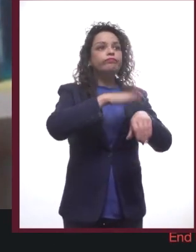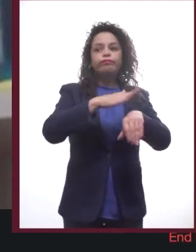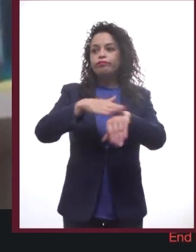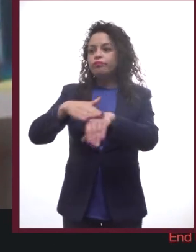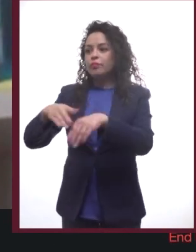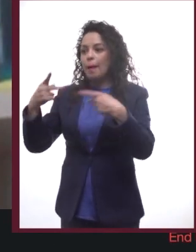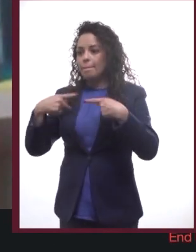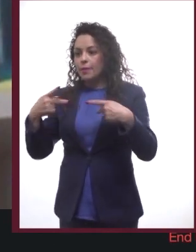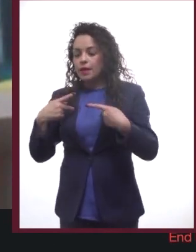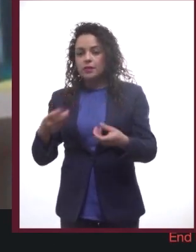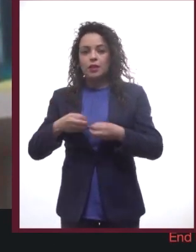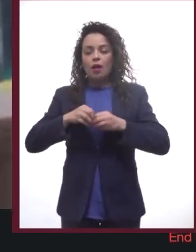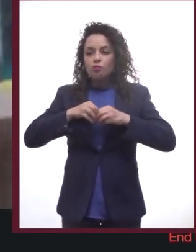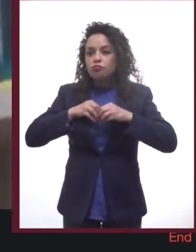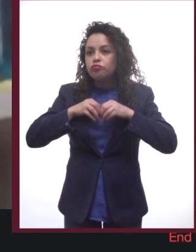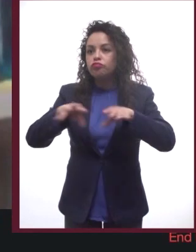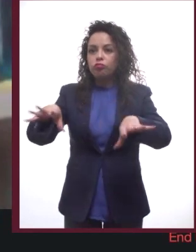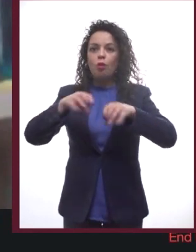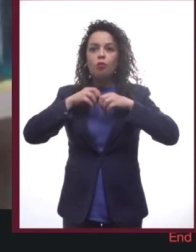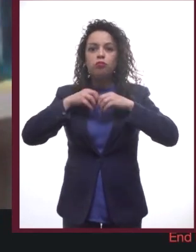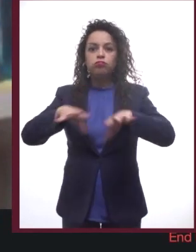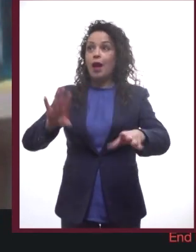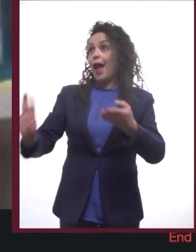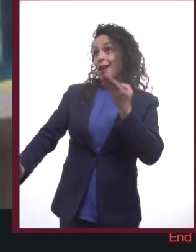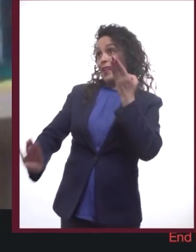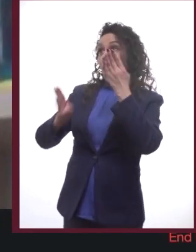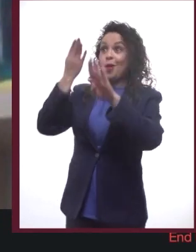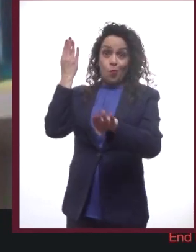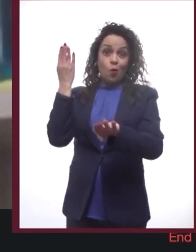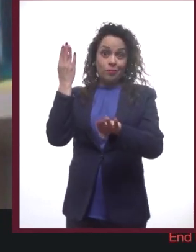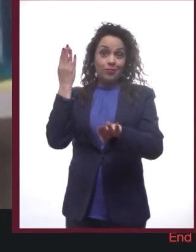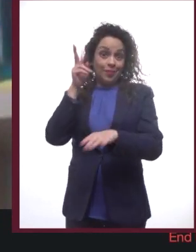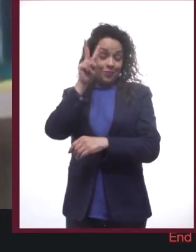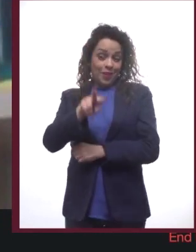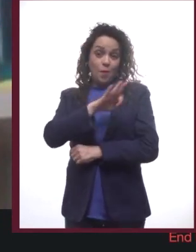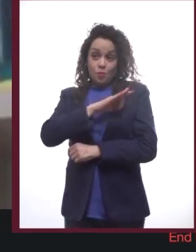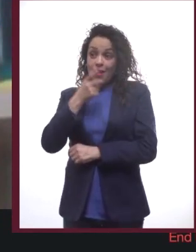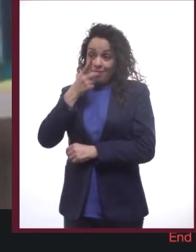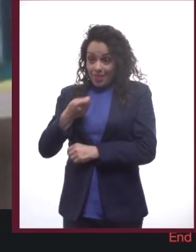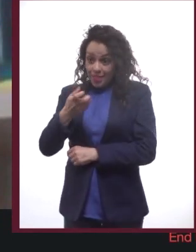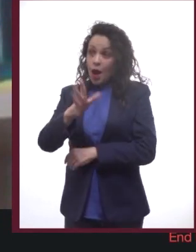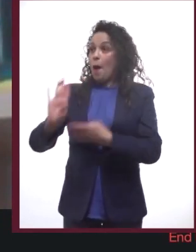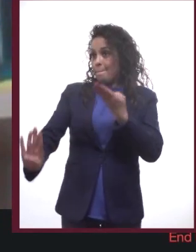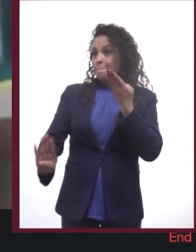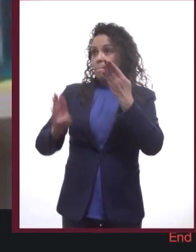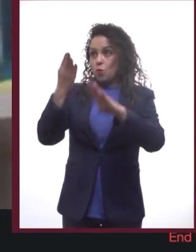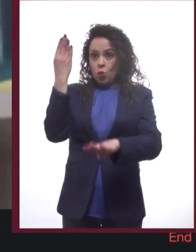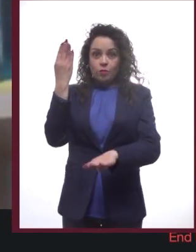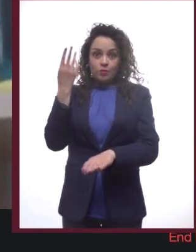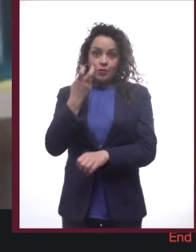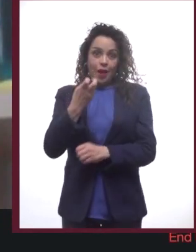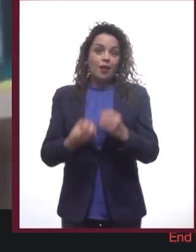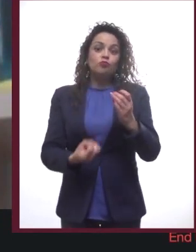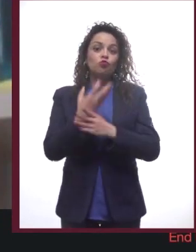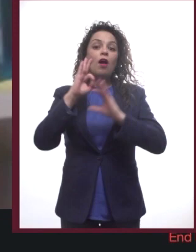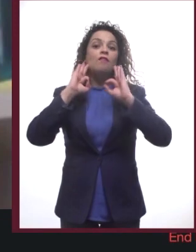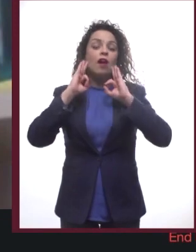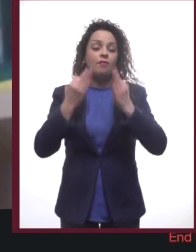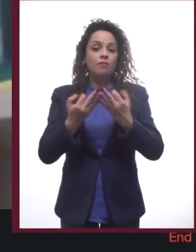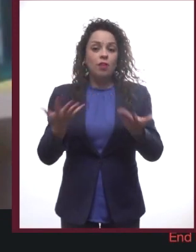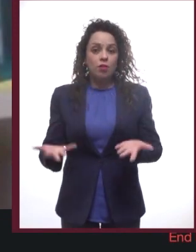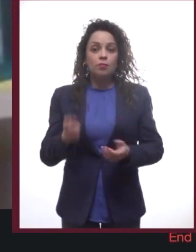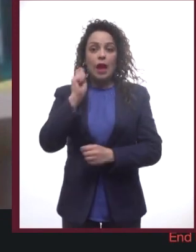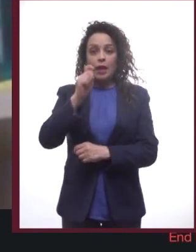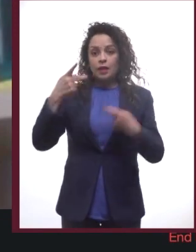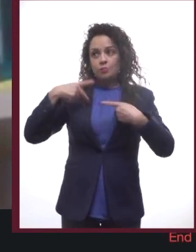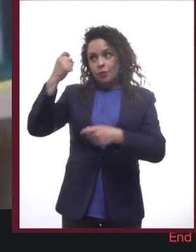transmitir, pues dar a conocer al mundo, ¿no? Ahora ya se puede hablar de mundo en esta nueva realidad, a